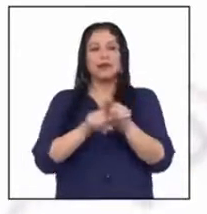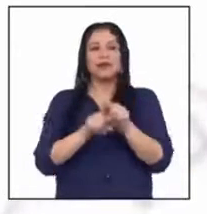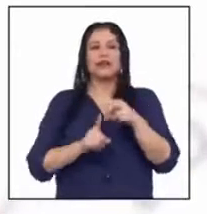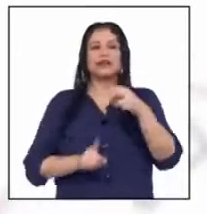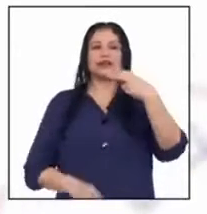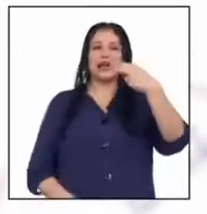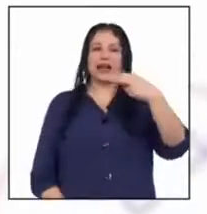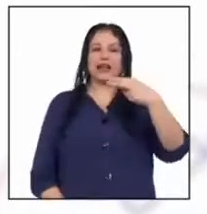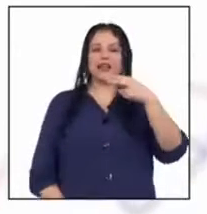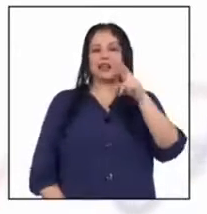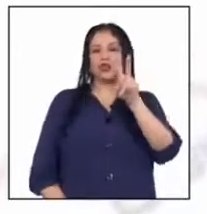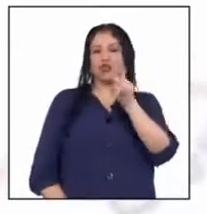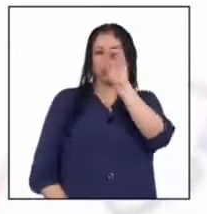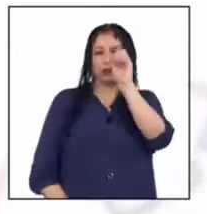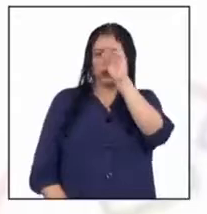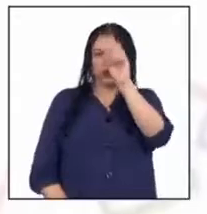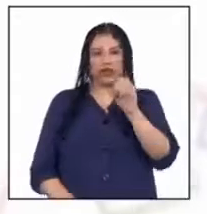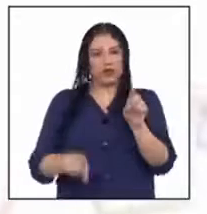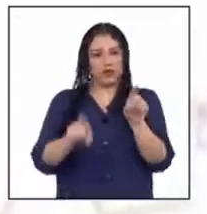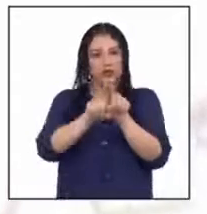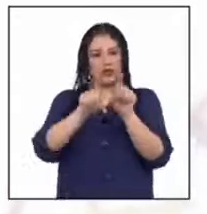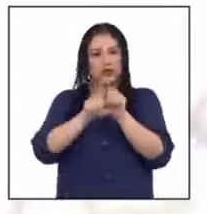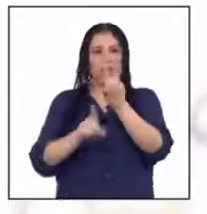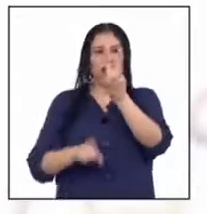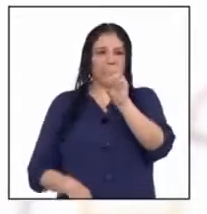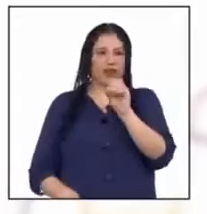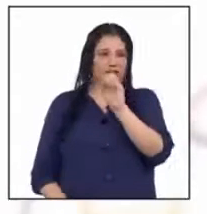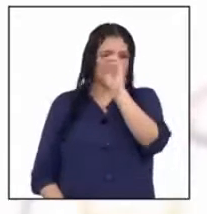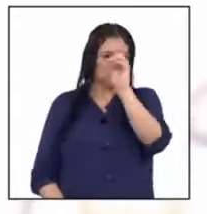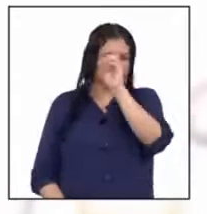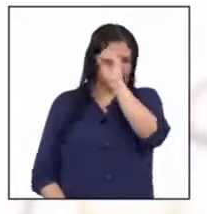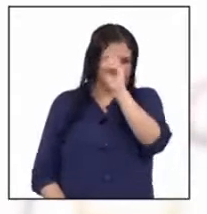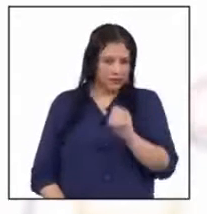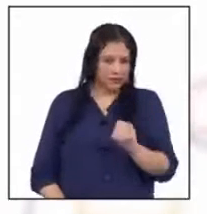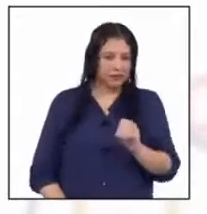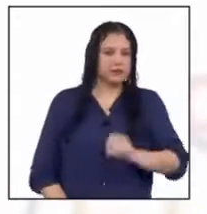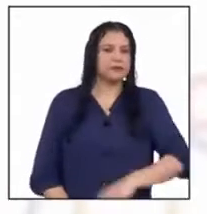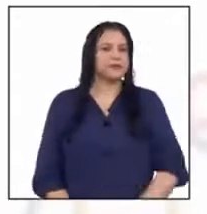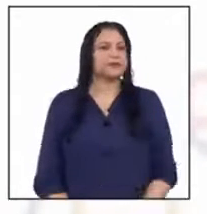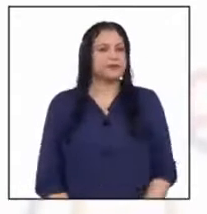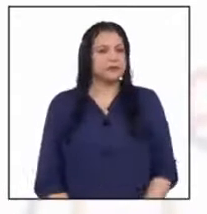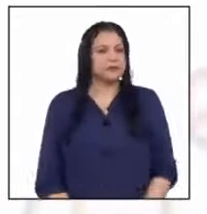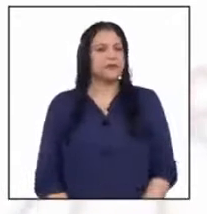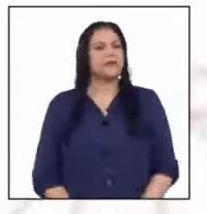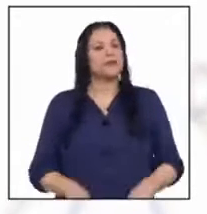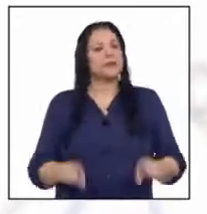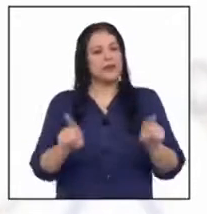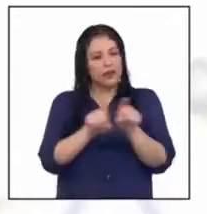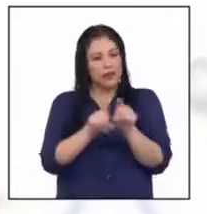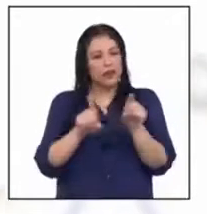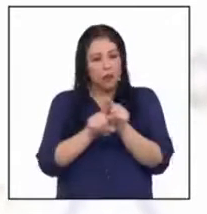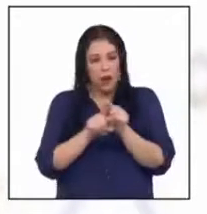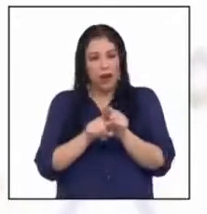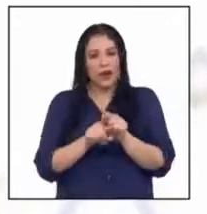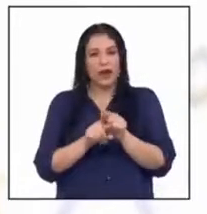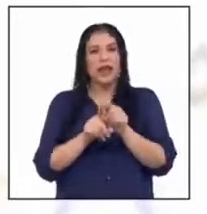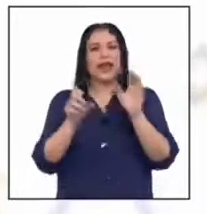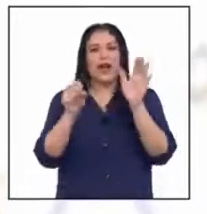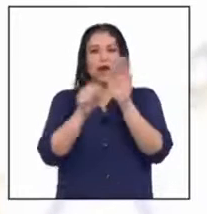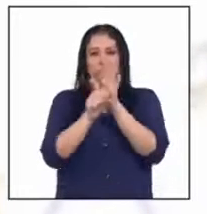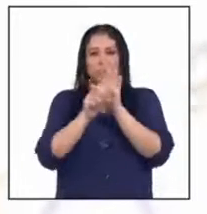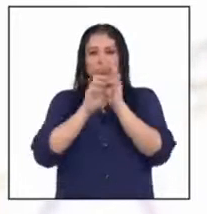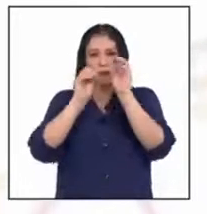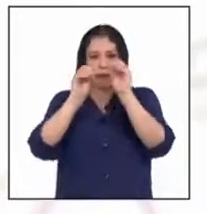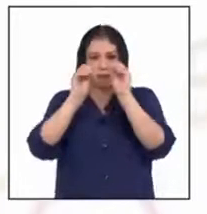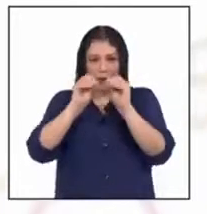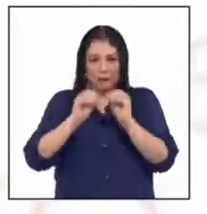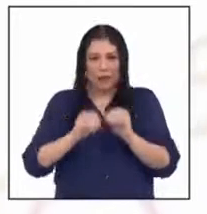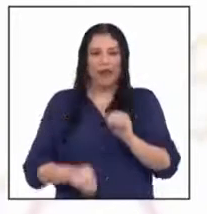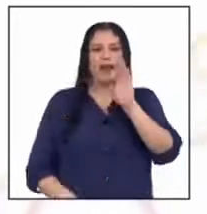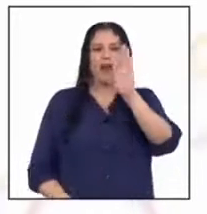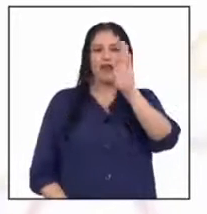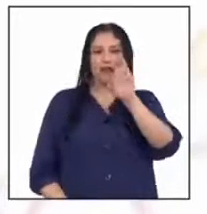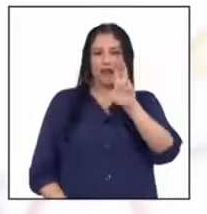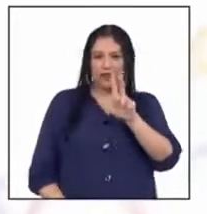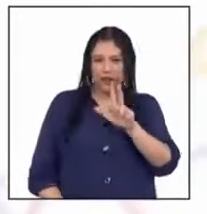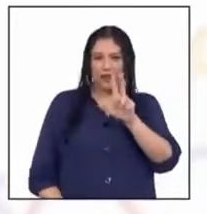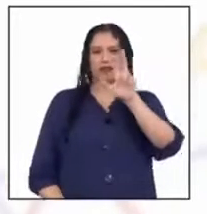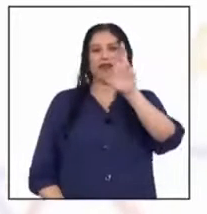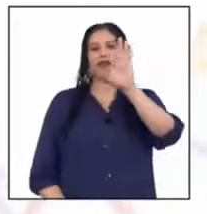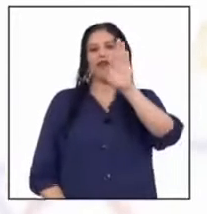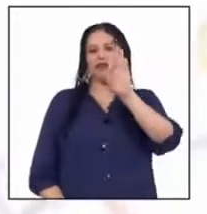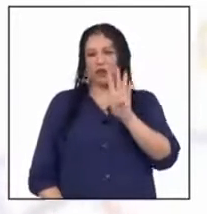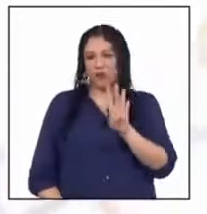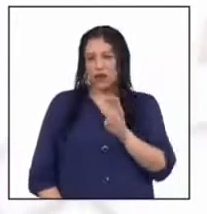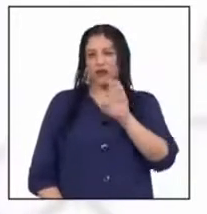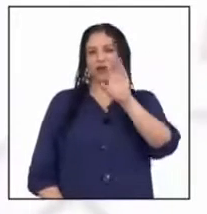sub 2% igual a 20%. De igual manera completamos los valores para las demás frecuencias relativas